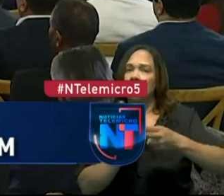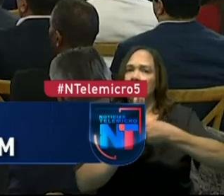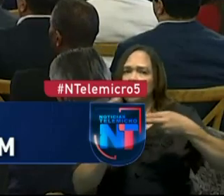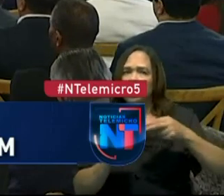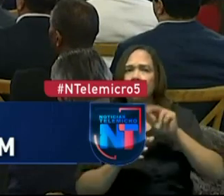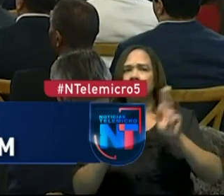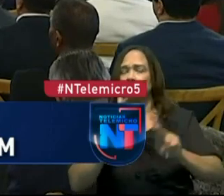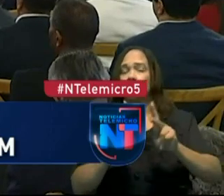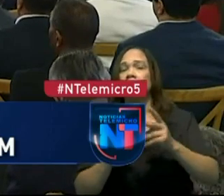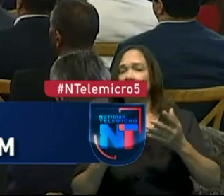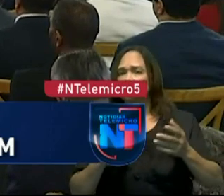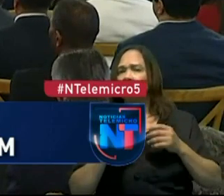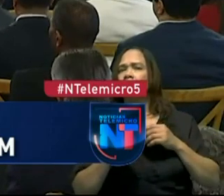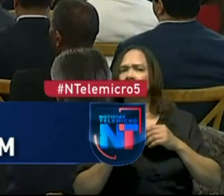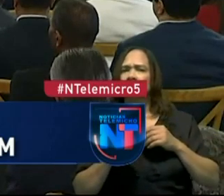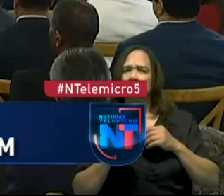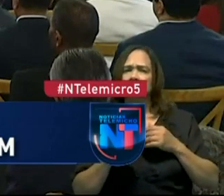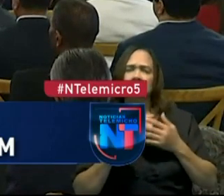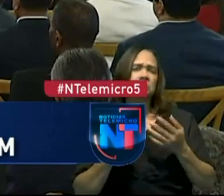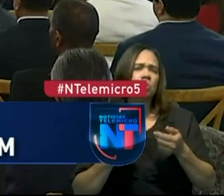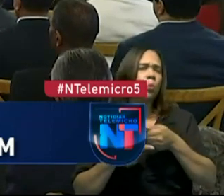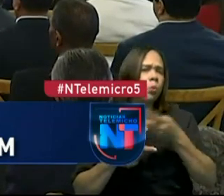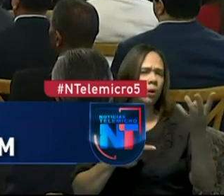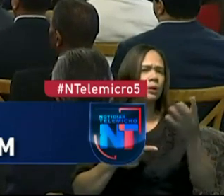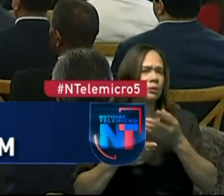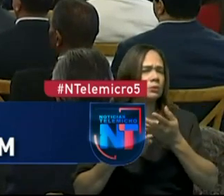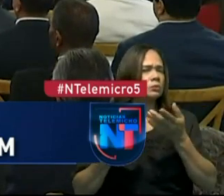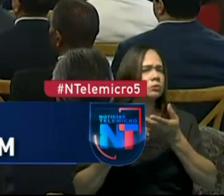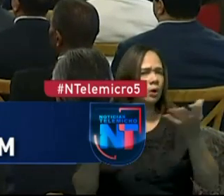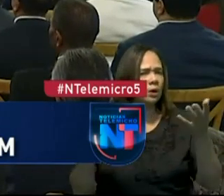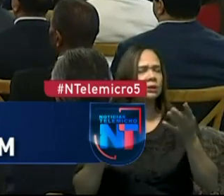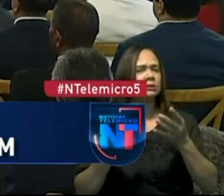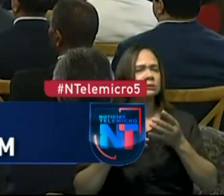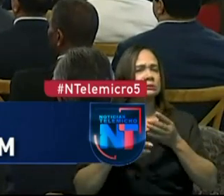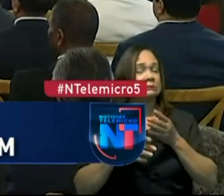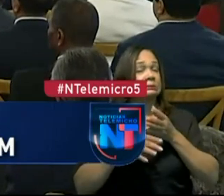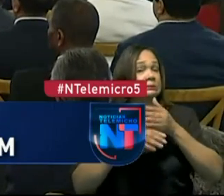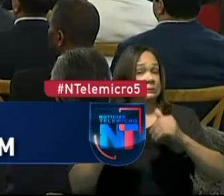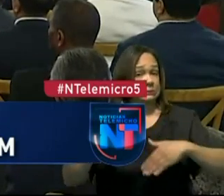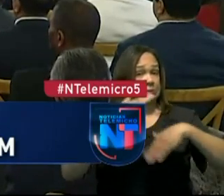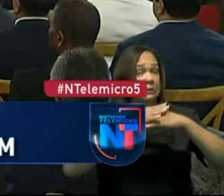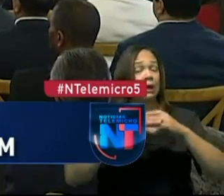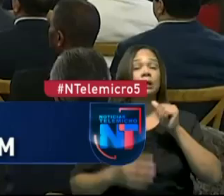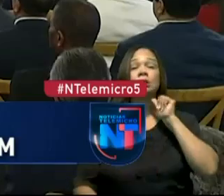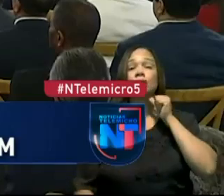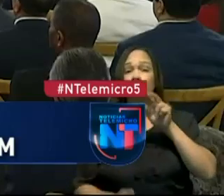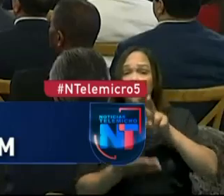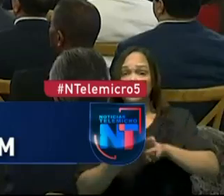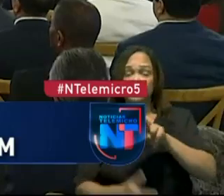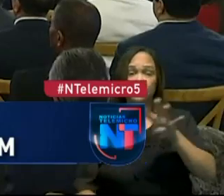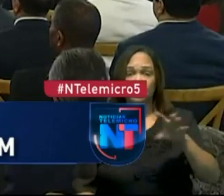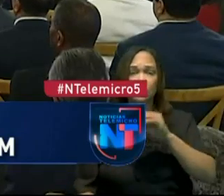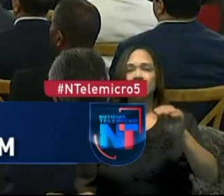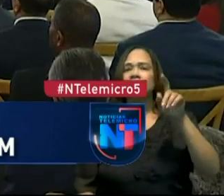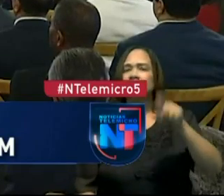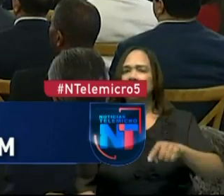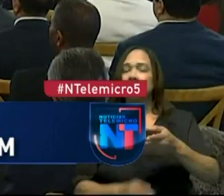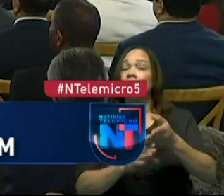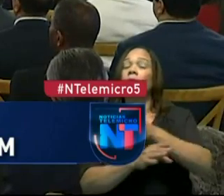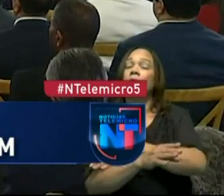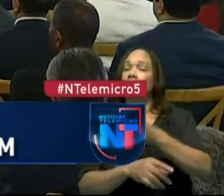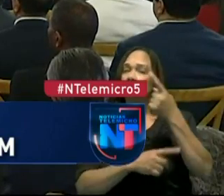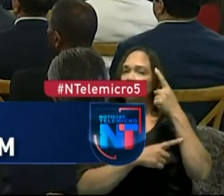más personal Eh pues cualquier cosa que exceda ese límite de agosto del 2024 tendrá que ser